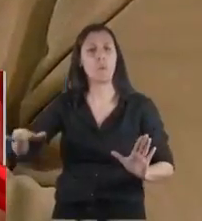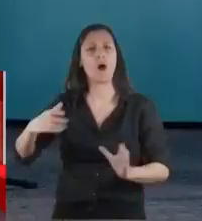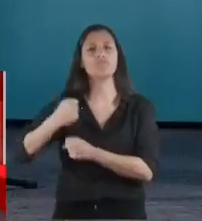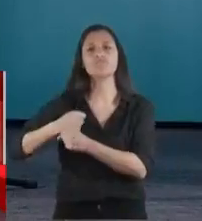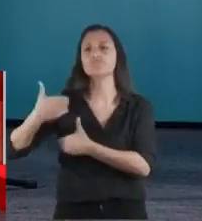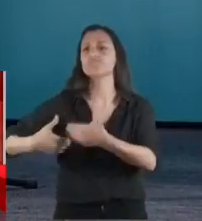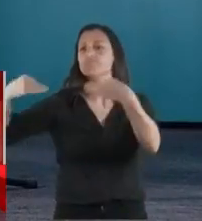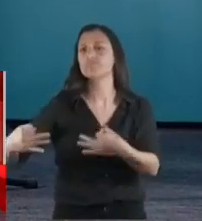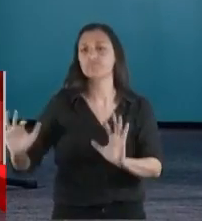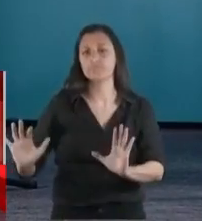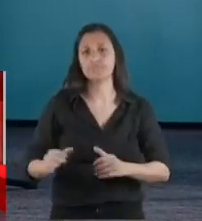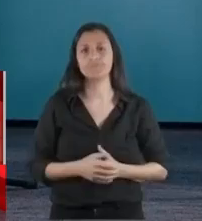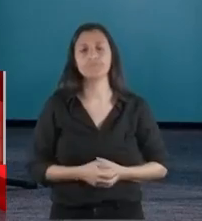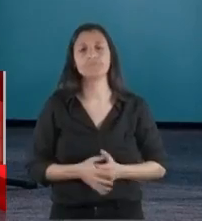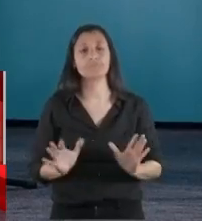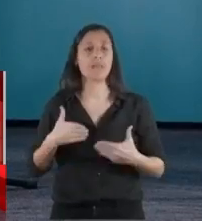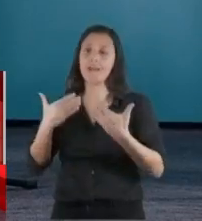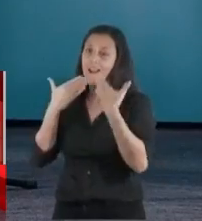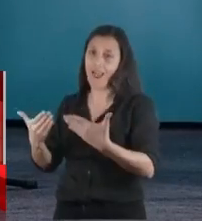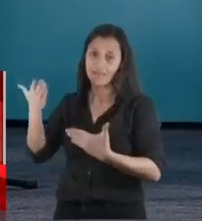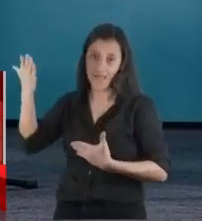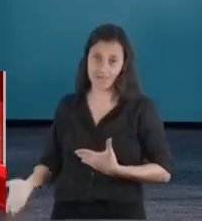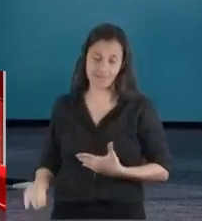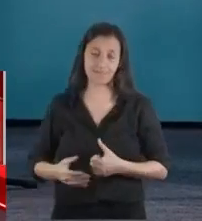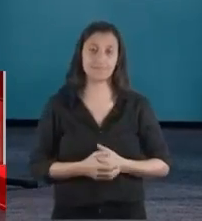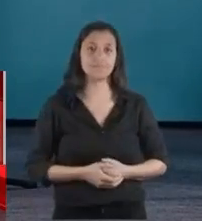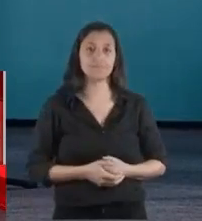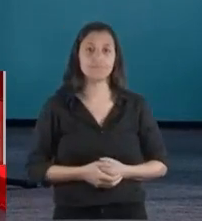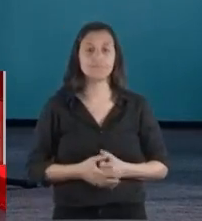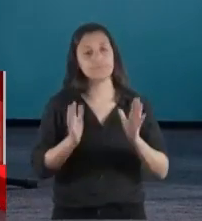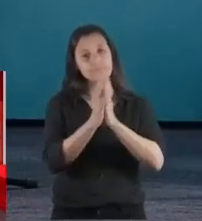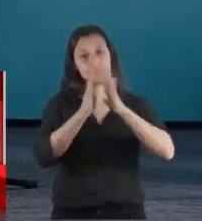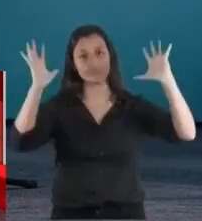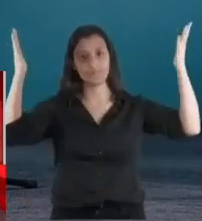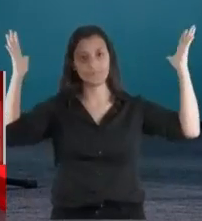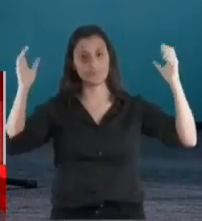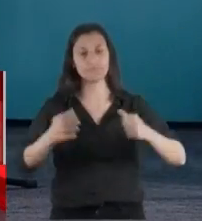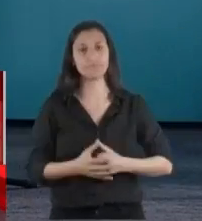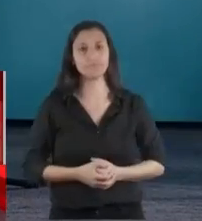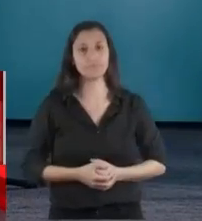Y de ella, gracias.